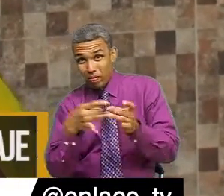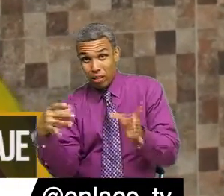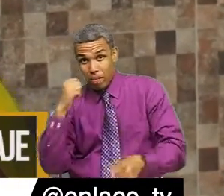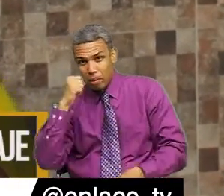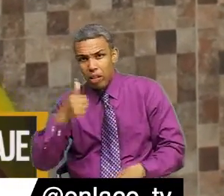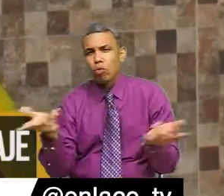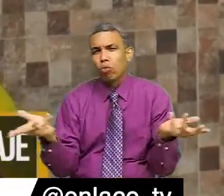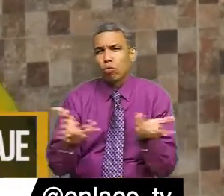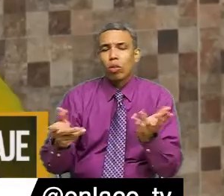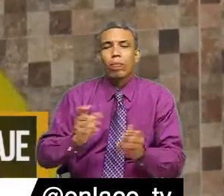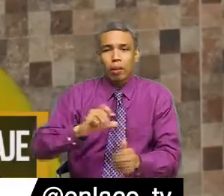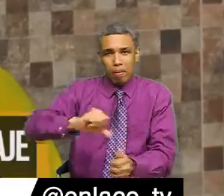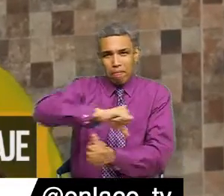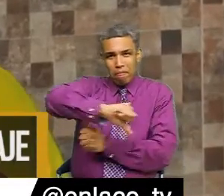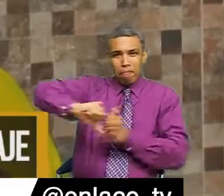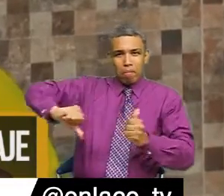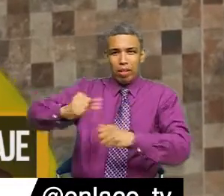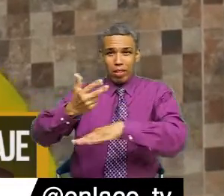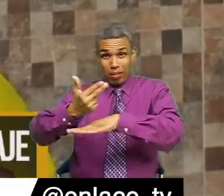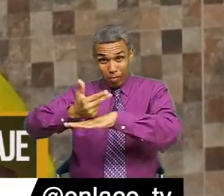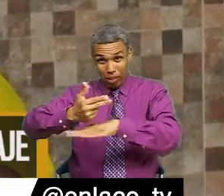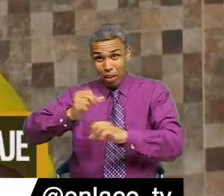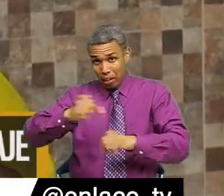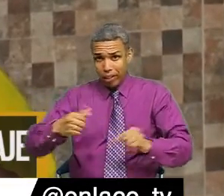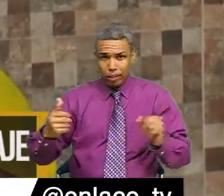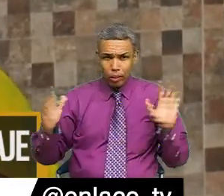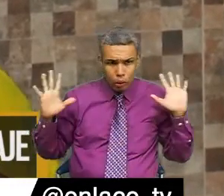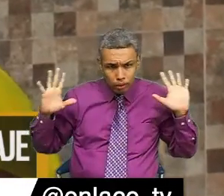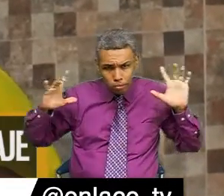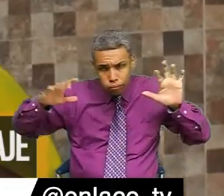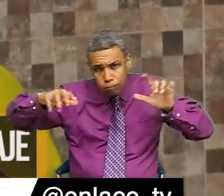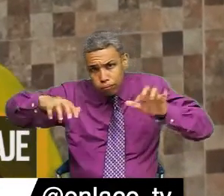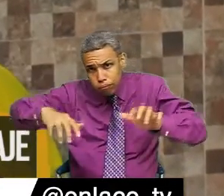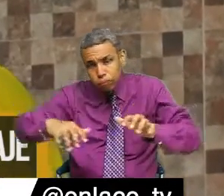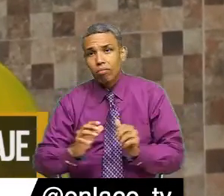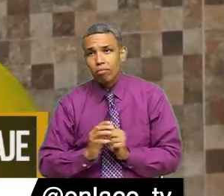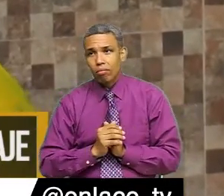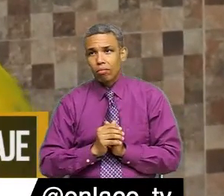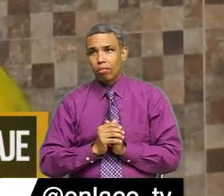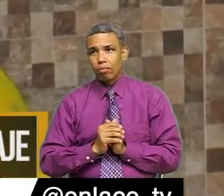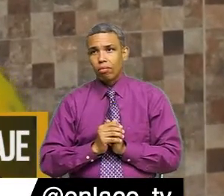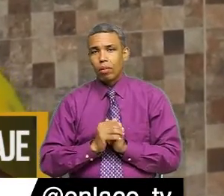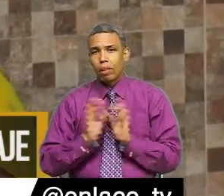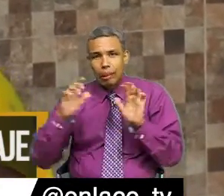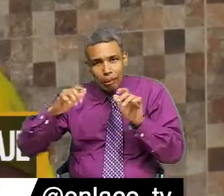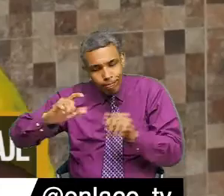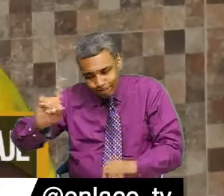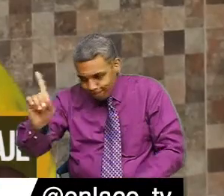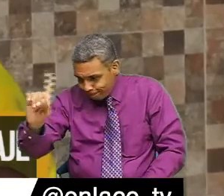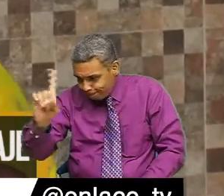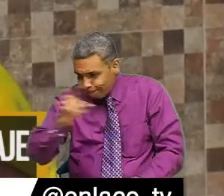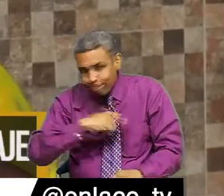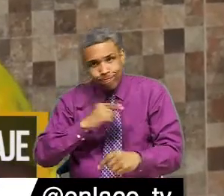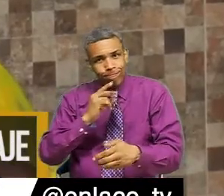La Vida, en el Parque Camilo Torres, pues no se pudo por temas de espacios públicos.